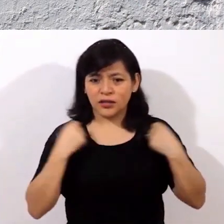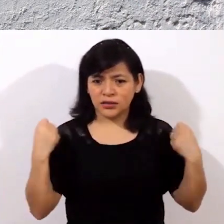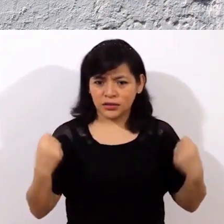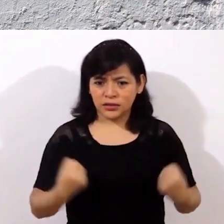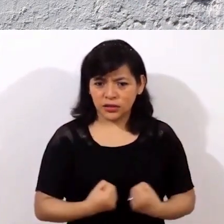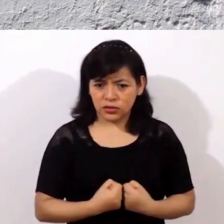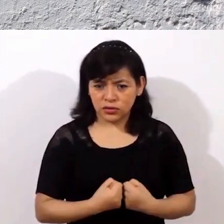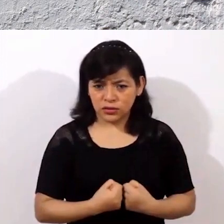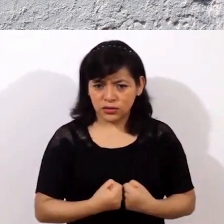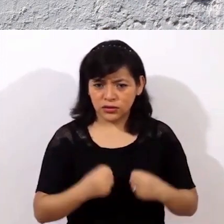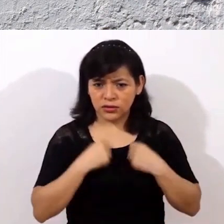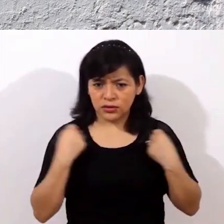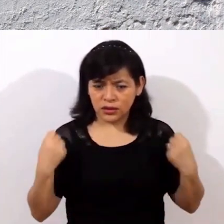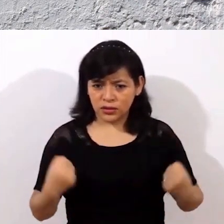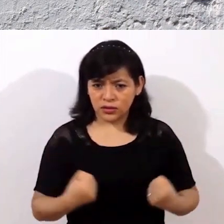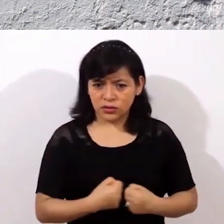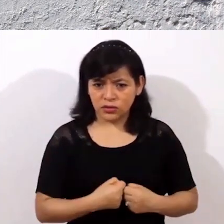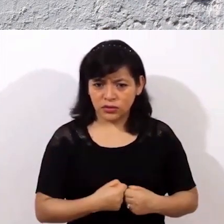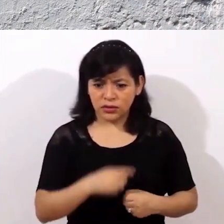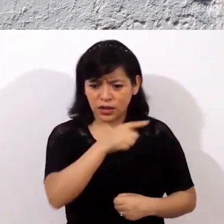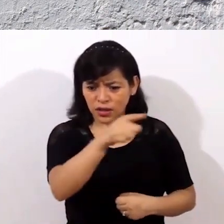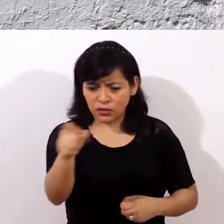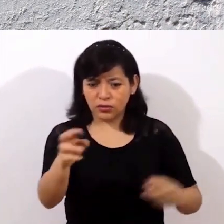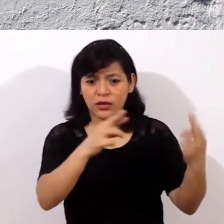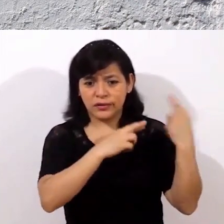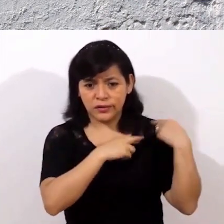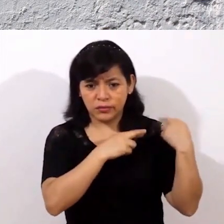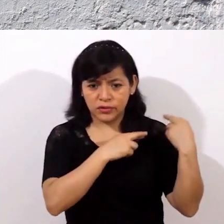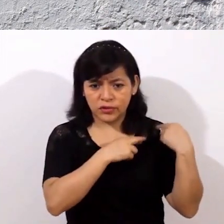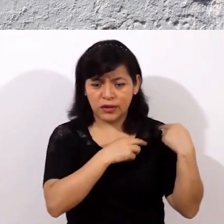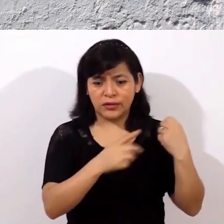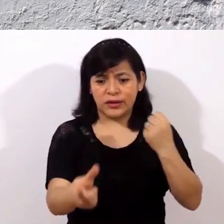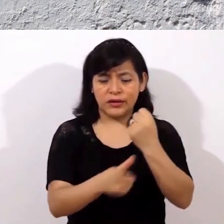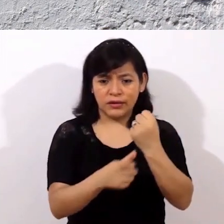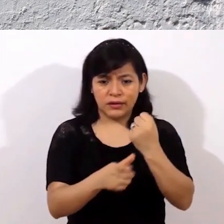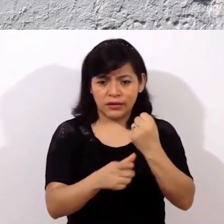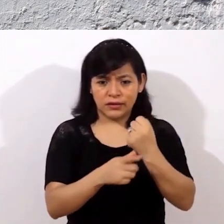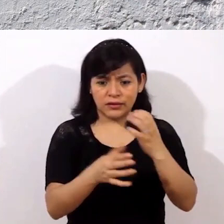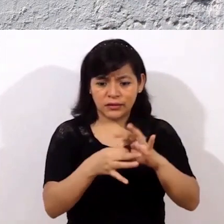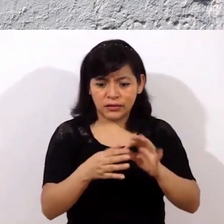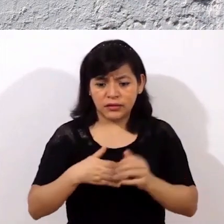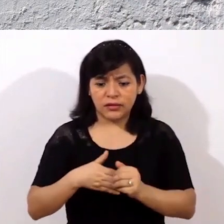hablamos acerca de Jeroboam, líder político en su momento. Ahora está Jeroboam II.